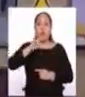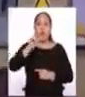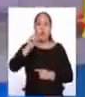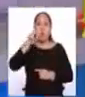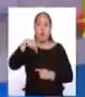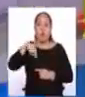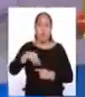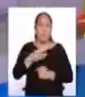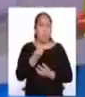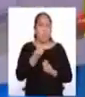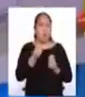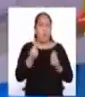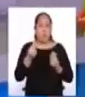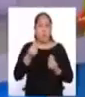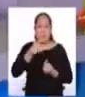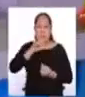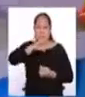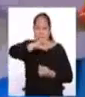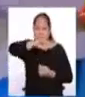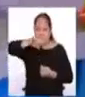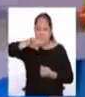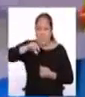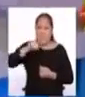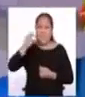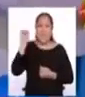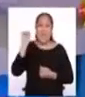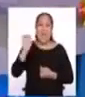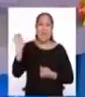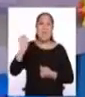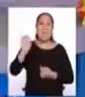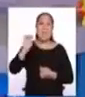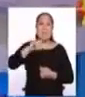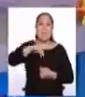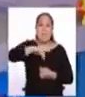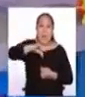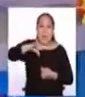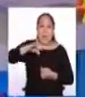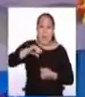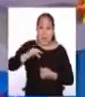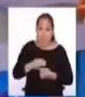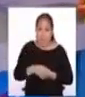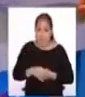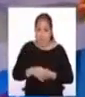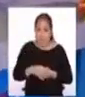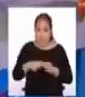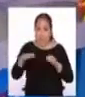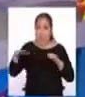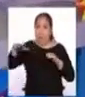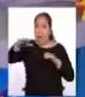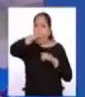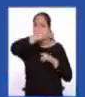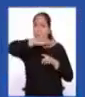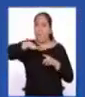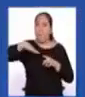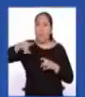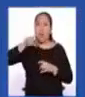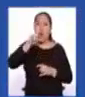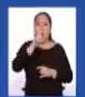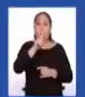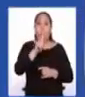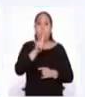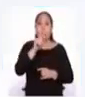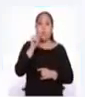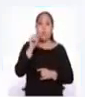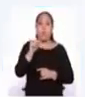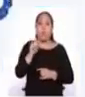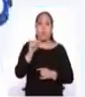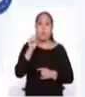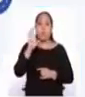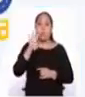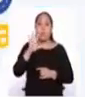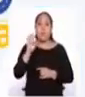se congela a pesar que la temperatura ambiente es de unos menos 50 grados.